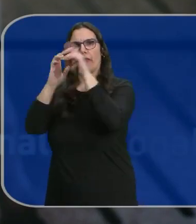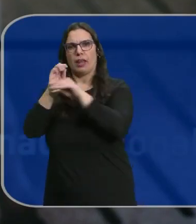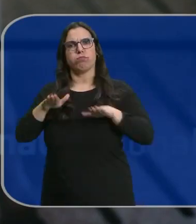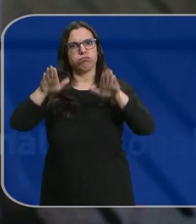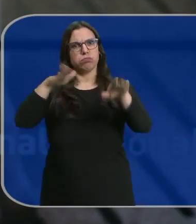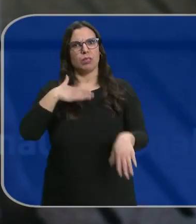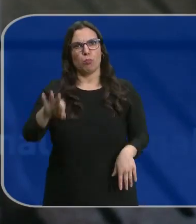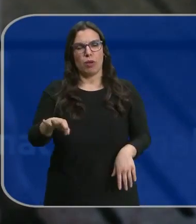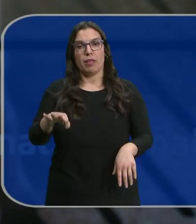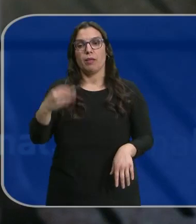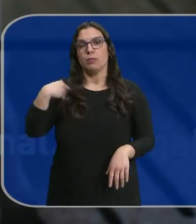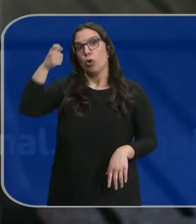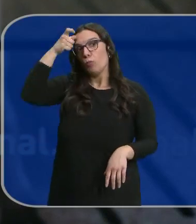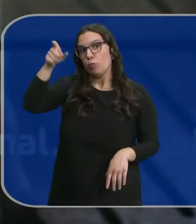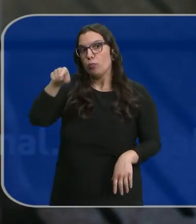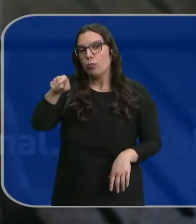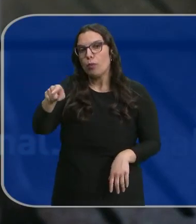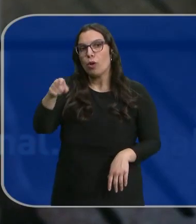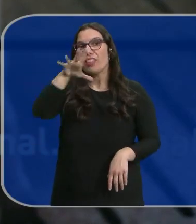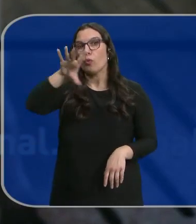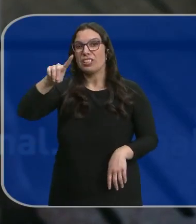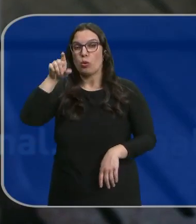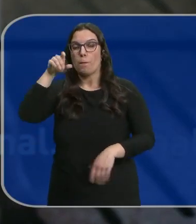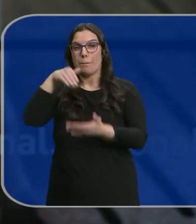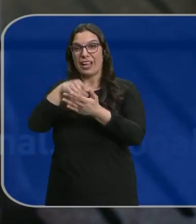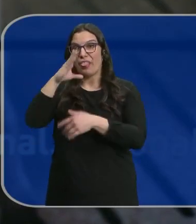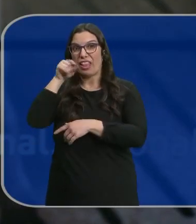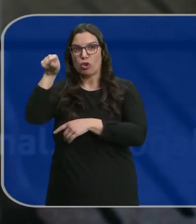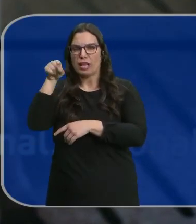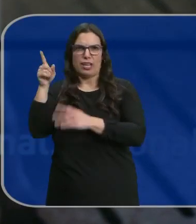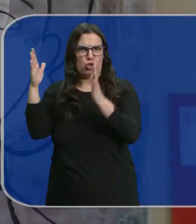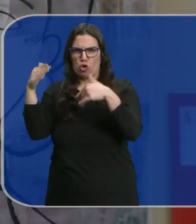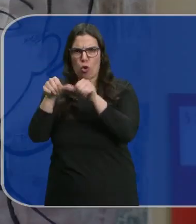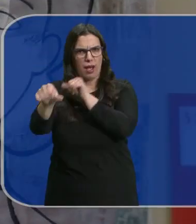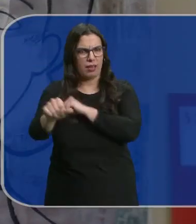ganadería y niega que el pueblo vaya a tener 51.000 cerdos.